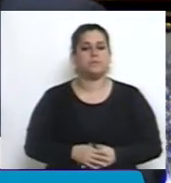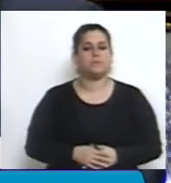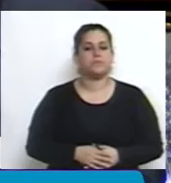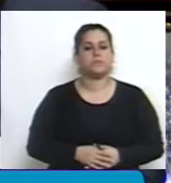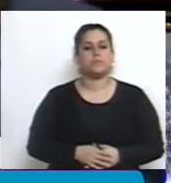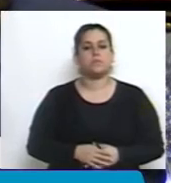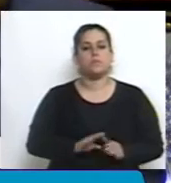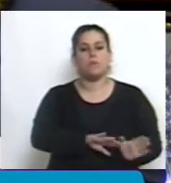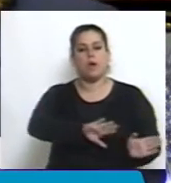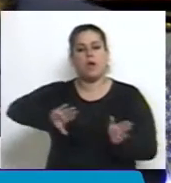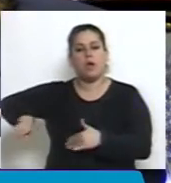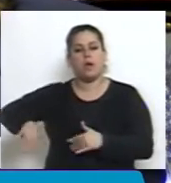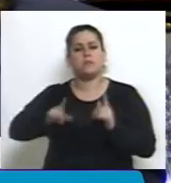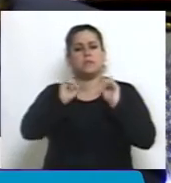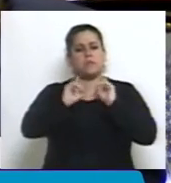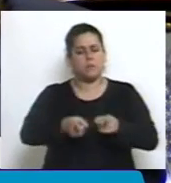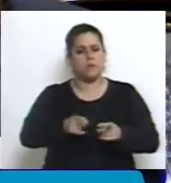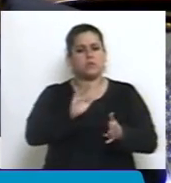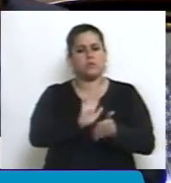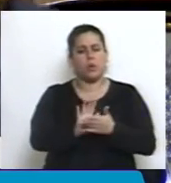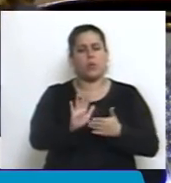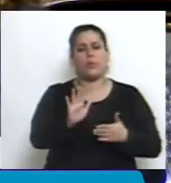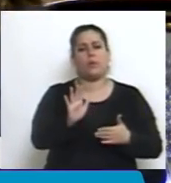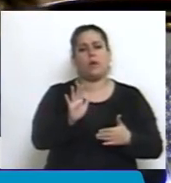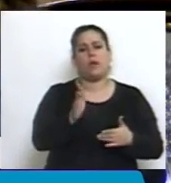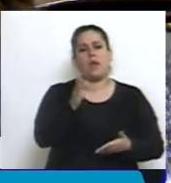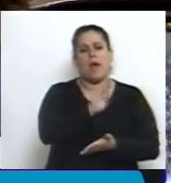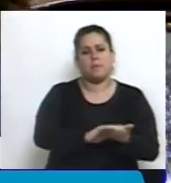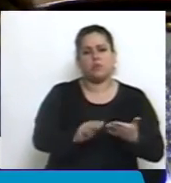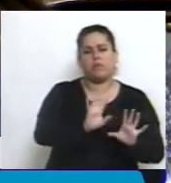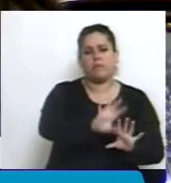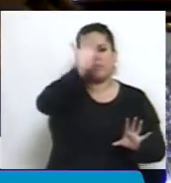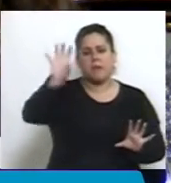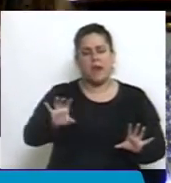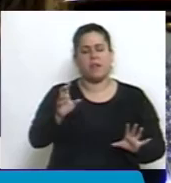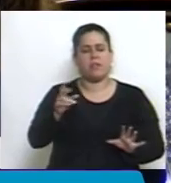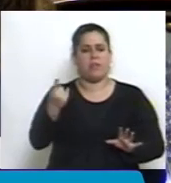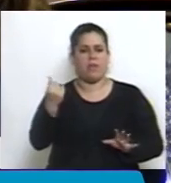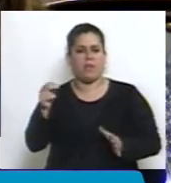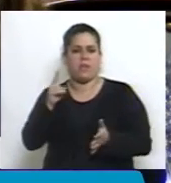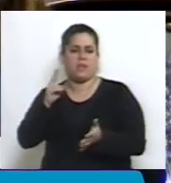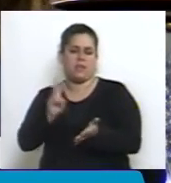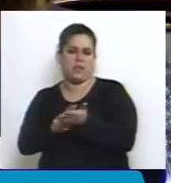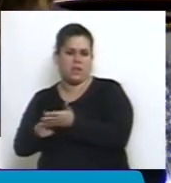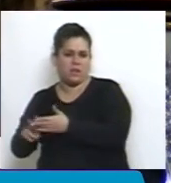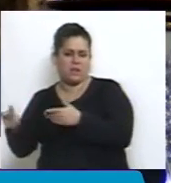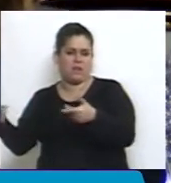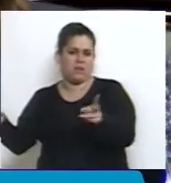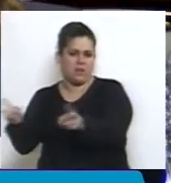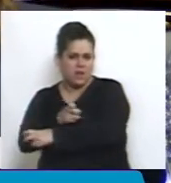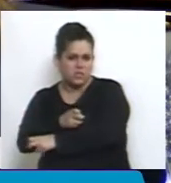También el Fondo de Autarquía de la Administración Federal de Ingresos Públicos, que para Santa Fe representa